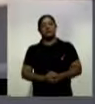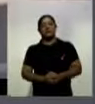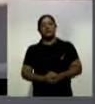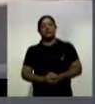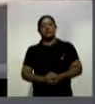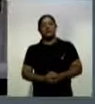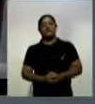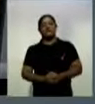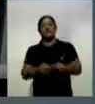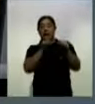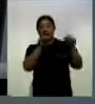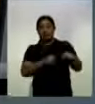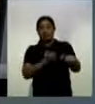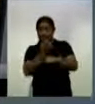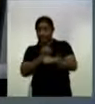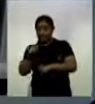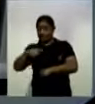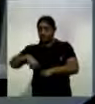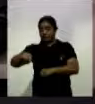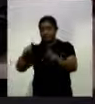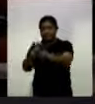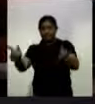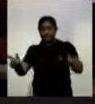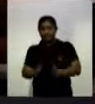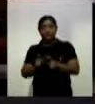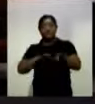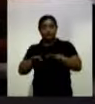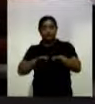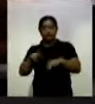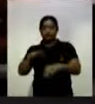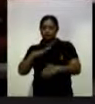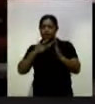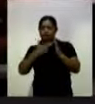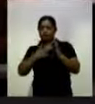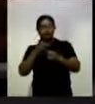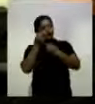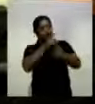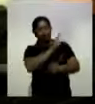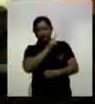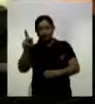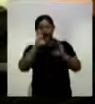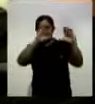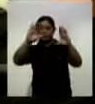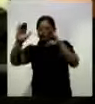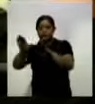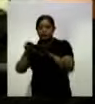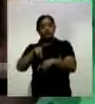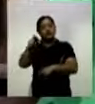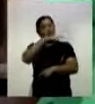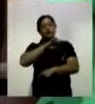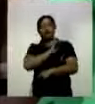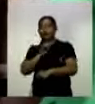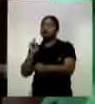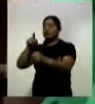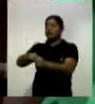El Sistema Estatal de Promoción del Empleo y Desarrollo Comunitario promueve talleres virtuales para buscadores de empleo, estrategia que tiene el propósito de